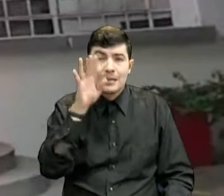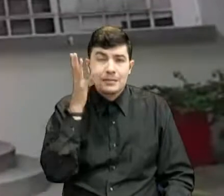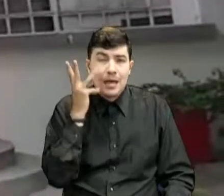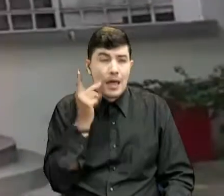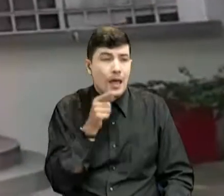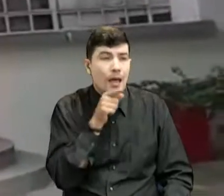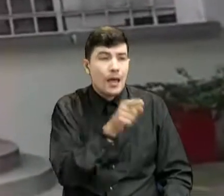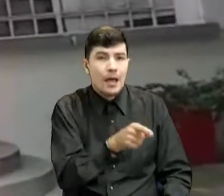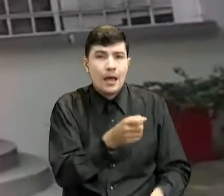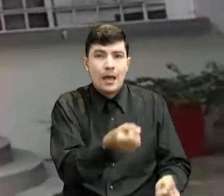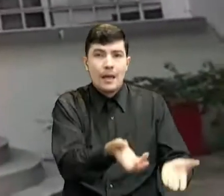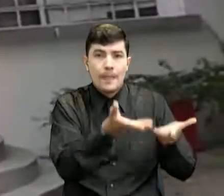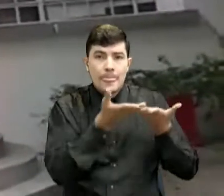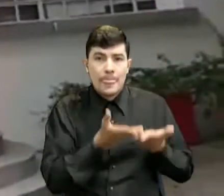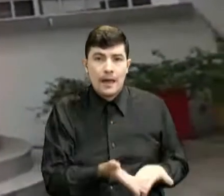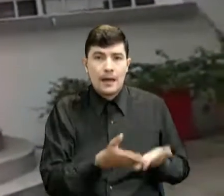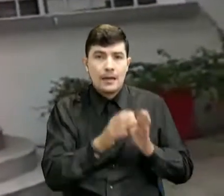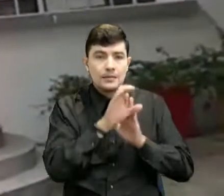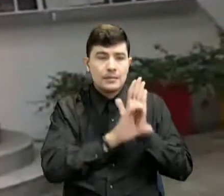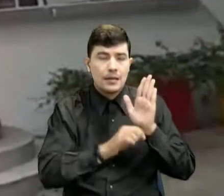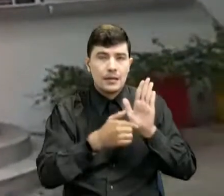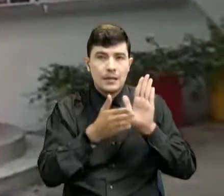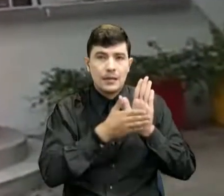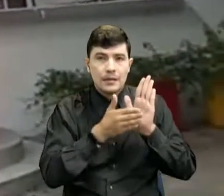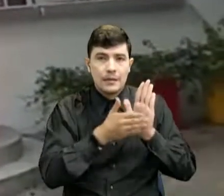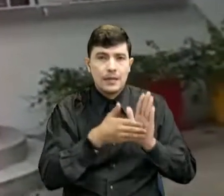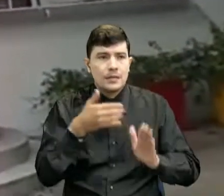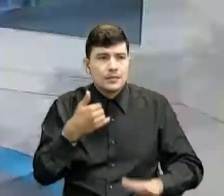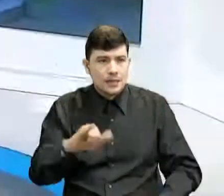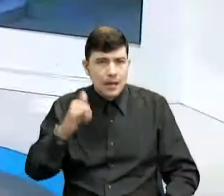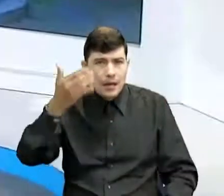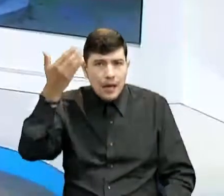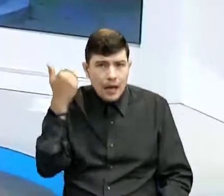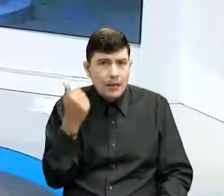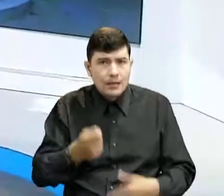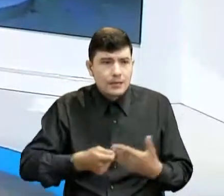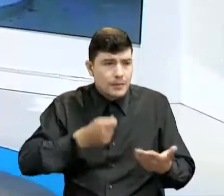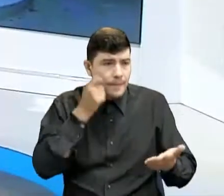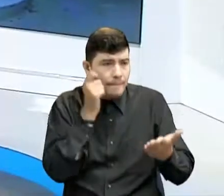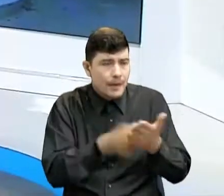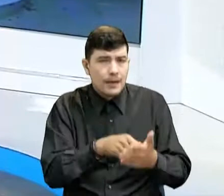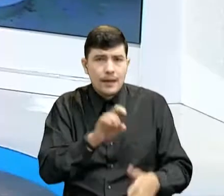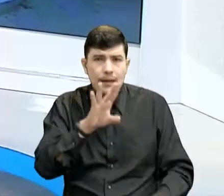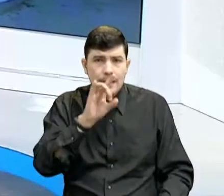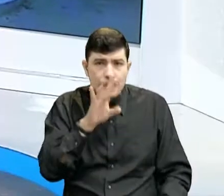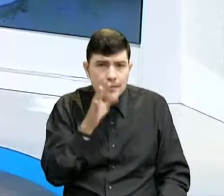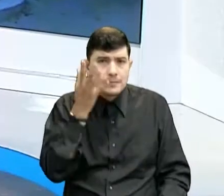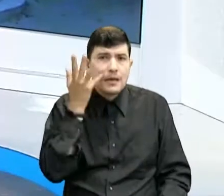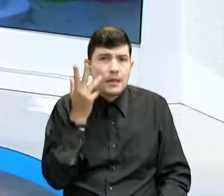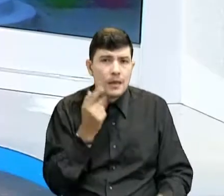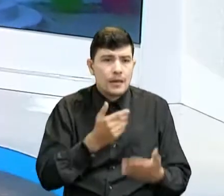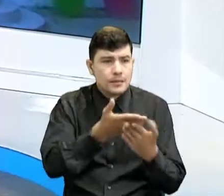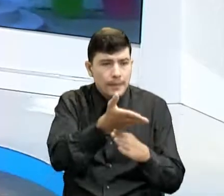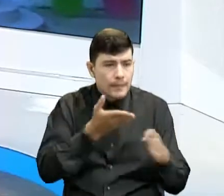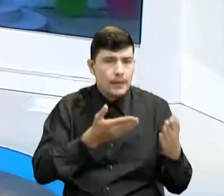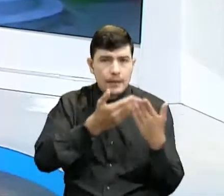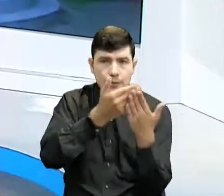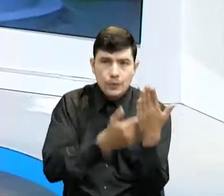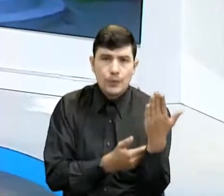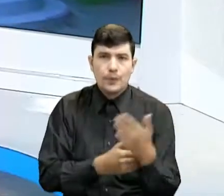en expedir dicho certificado ya se ha pagado más de 15 días para solicitar un documento